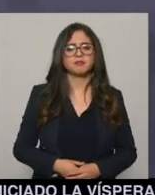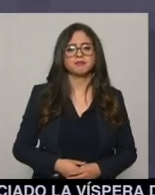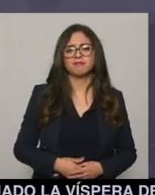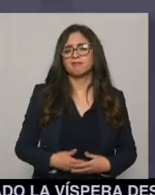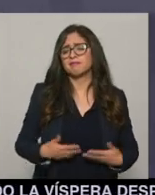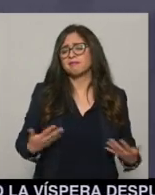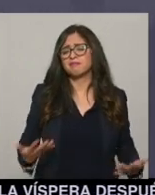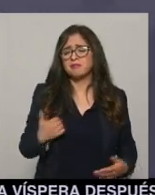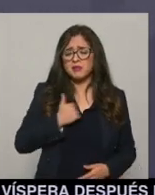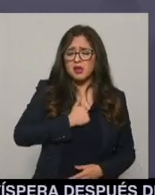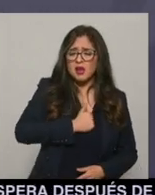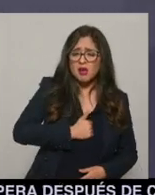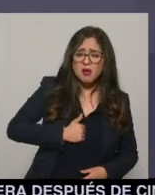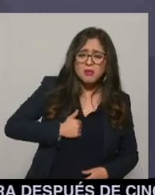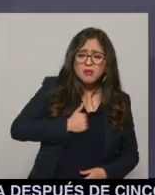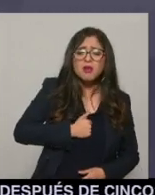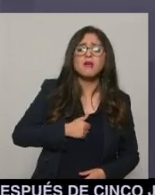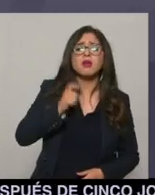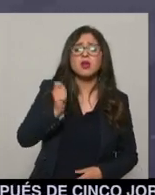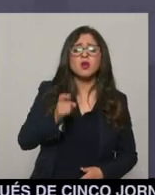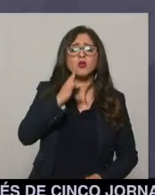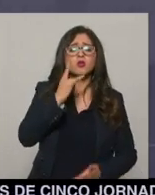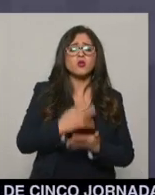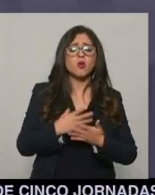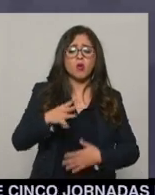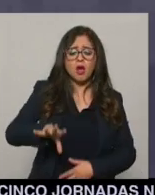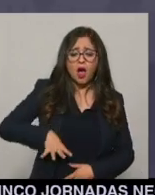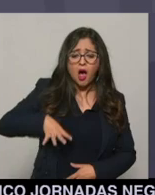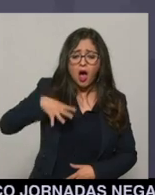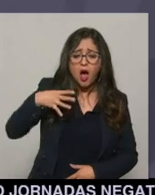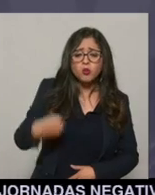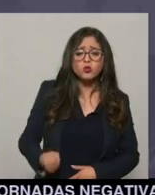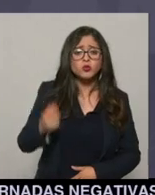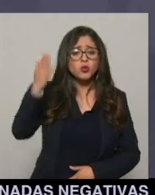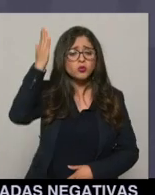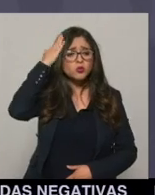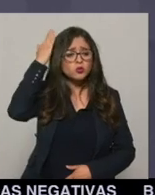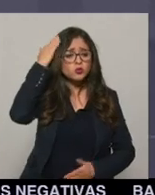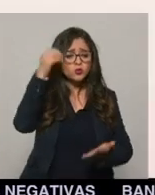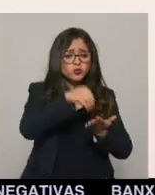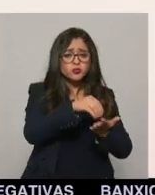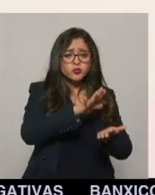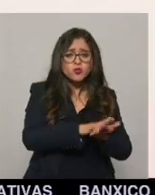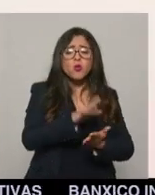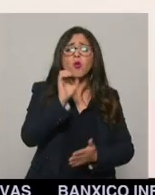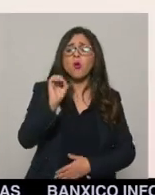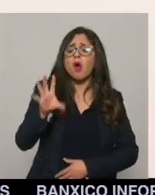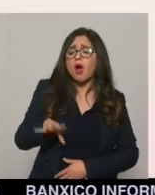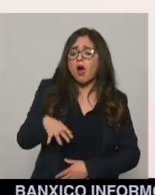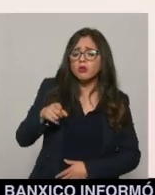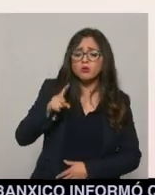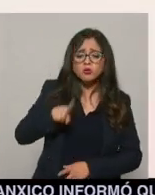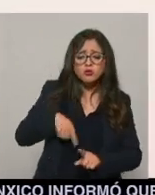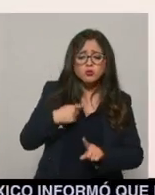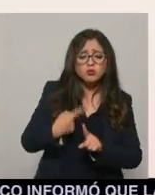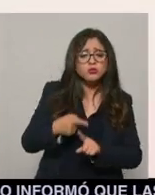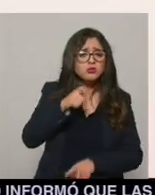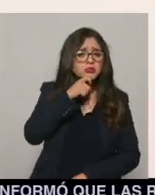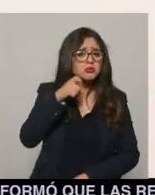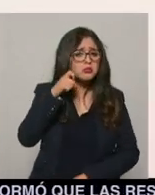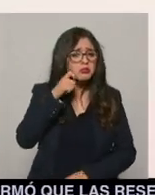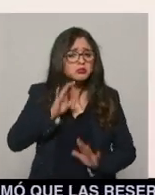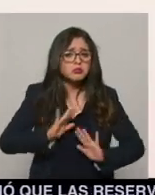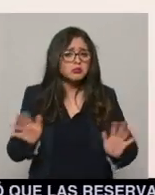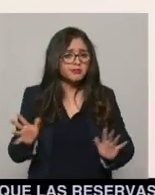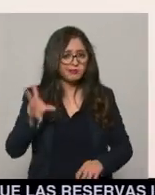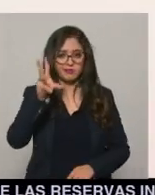solo fueran acusados, por ejemplo, por abuso de autoridad o por abuso sexual, cuando la denuncia que está presentada y